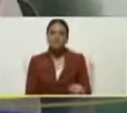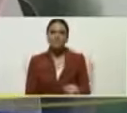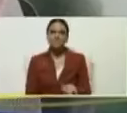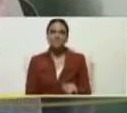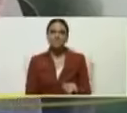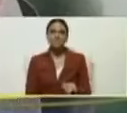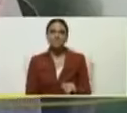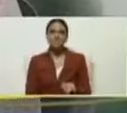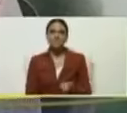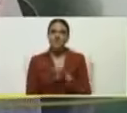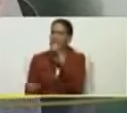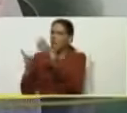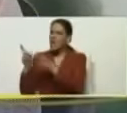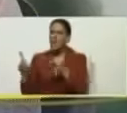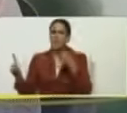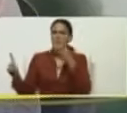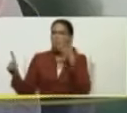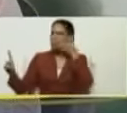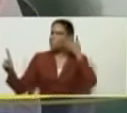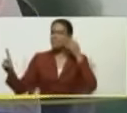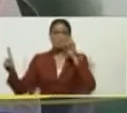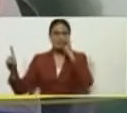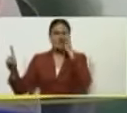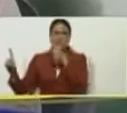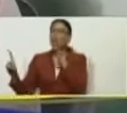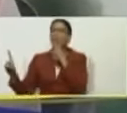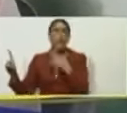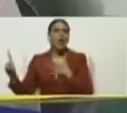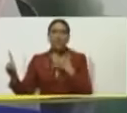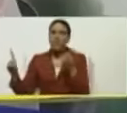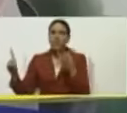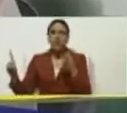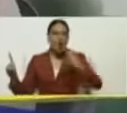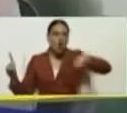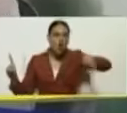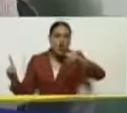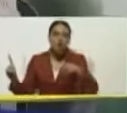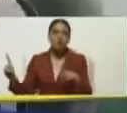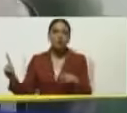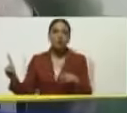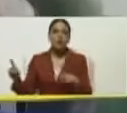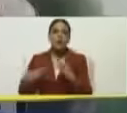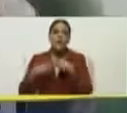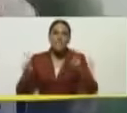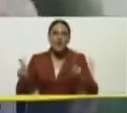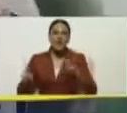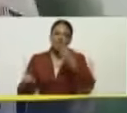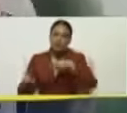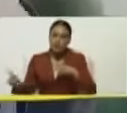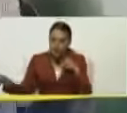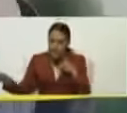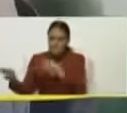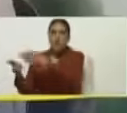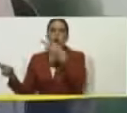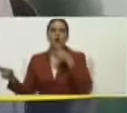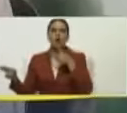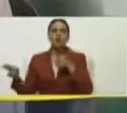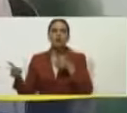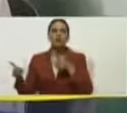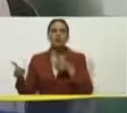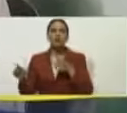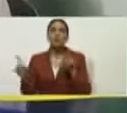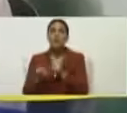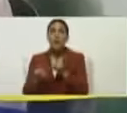A los burócratas, a los indolentes, a las mafias. Pero tenemos que cortarle las manos a las